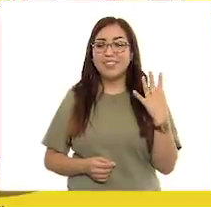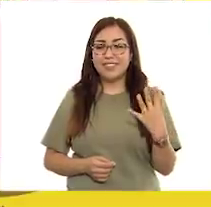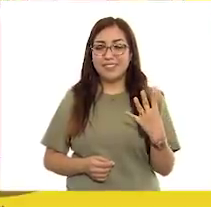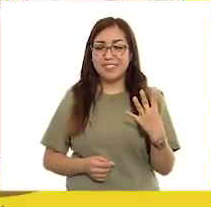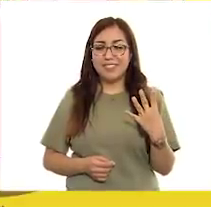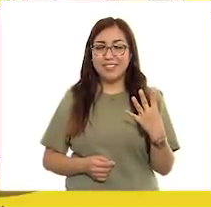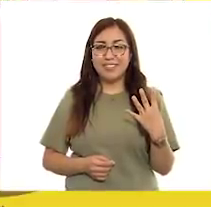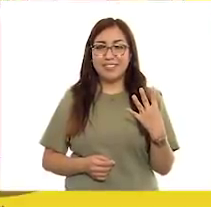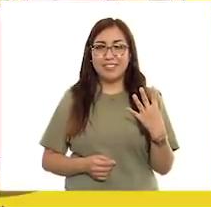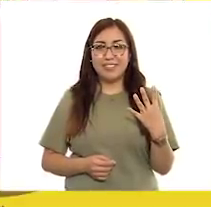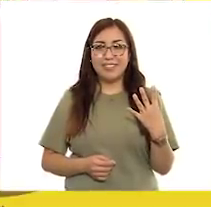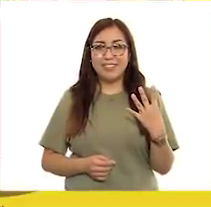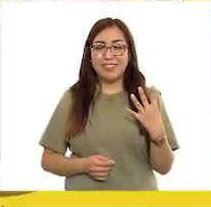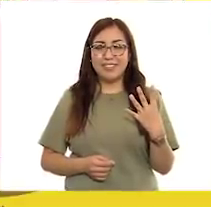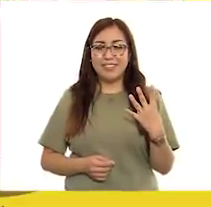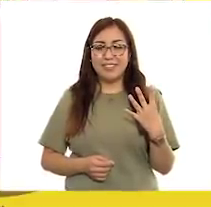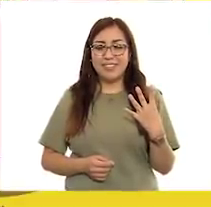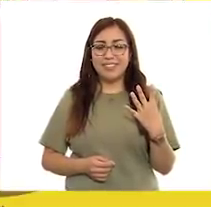tres, cuatro,